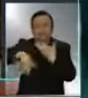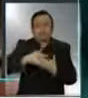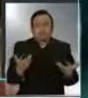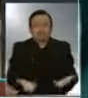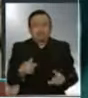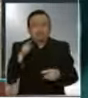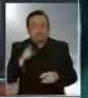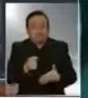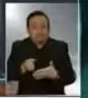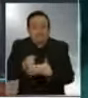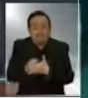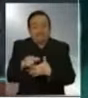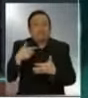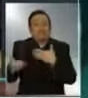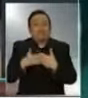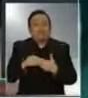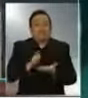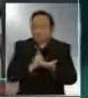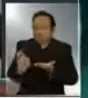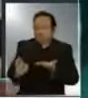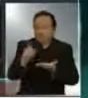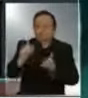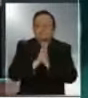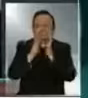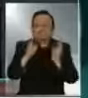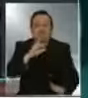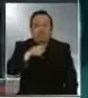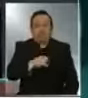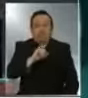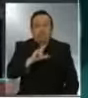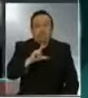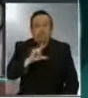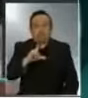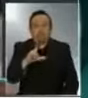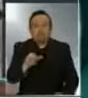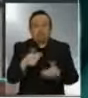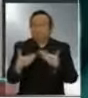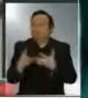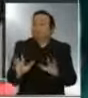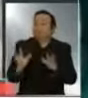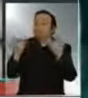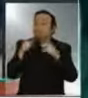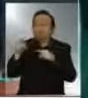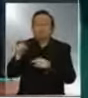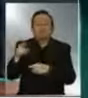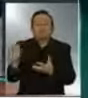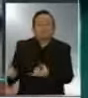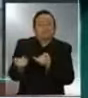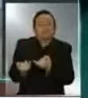A propósito de estaciones, nos vamos de inmediato hasta Estación Santa Julia para conocer lo que ha ocurrido en ese lugar. Ahí está Matías Puente.